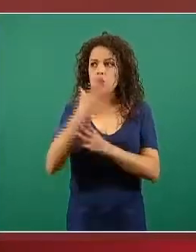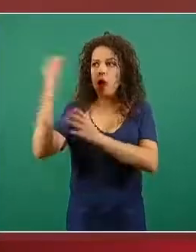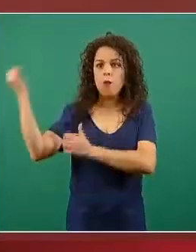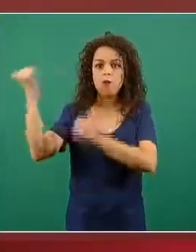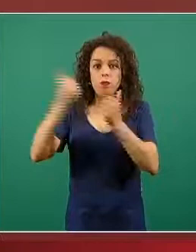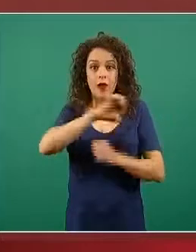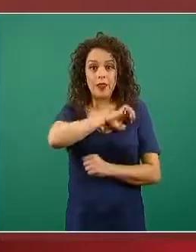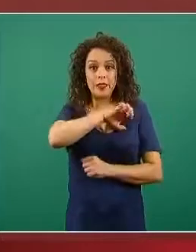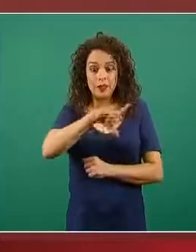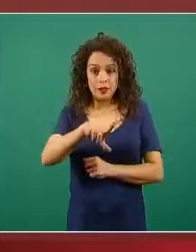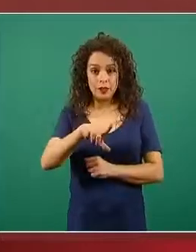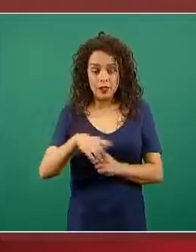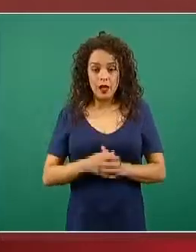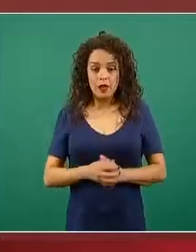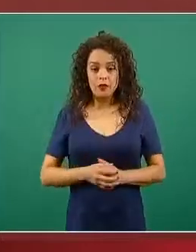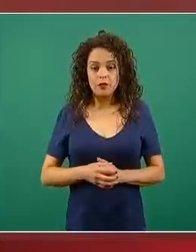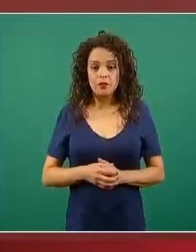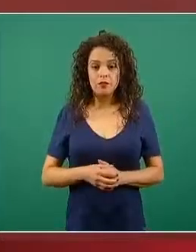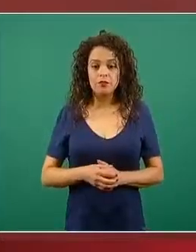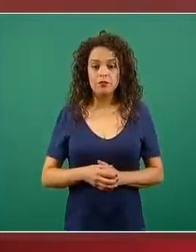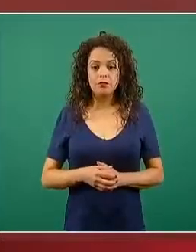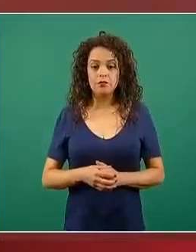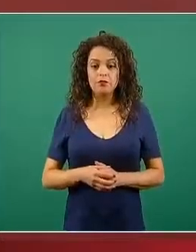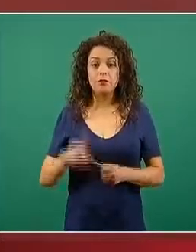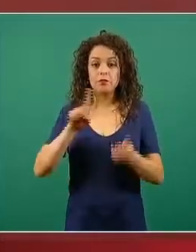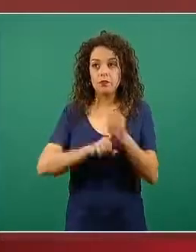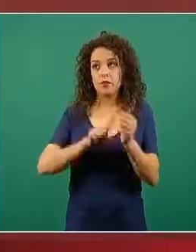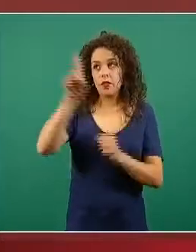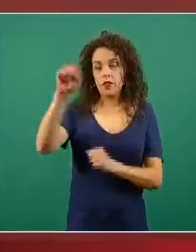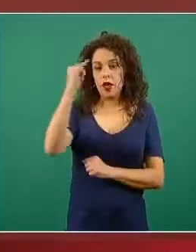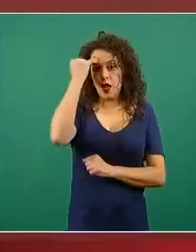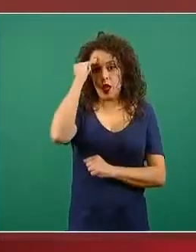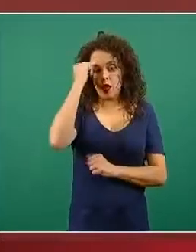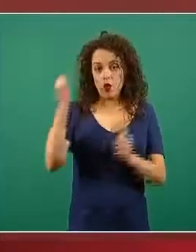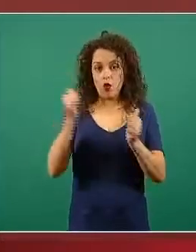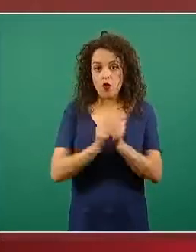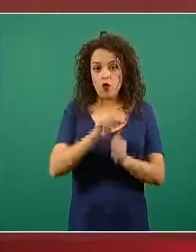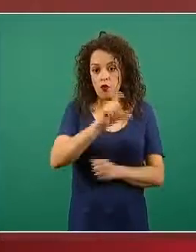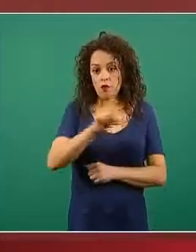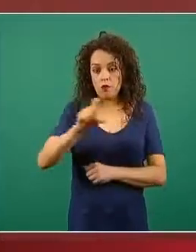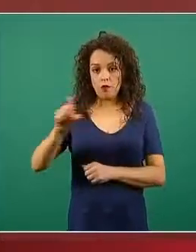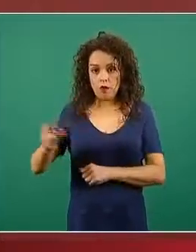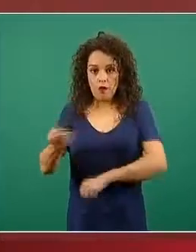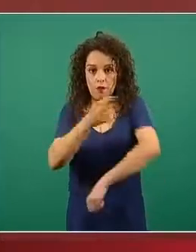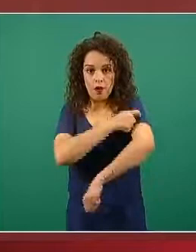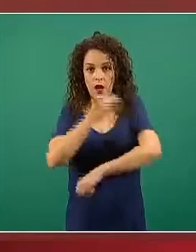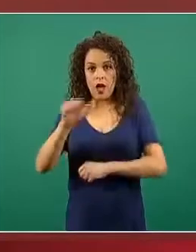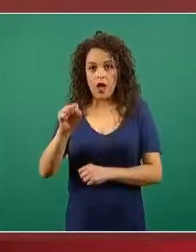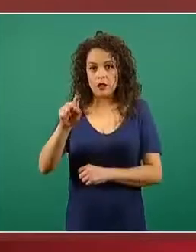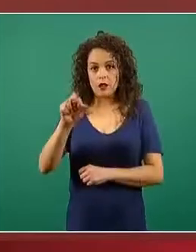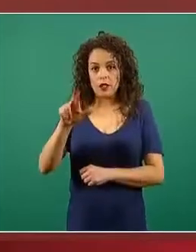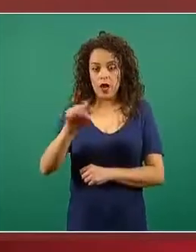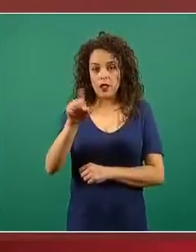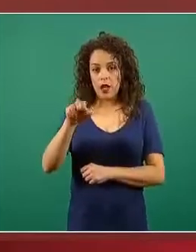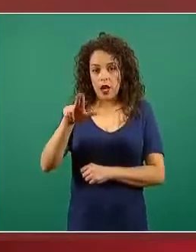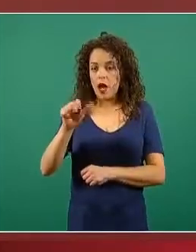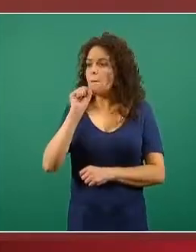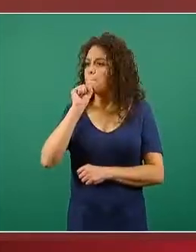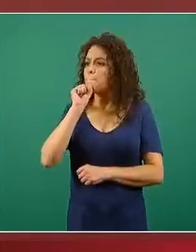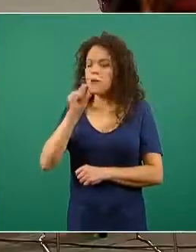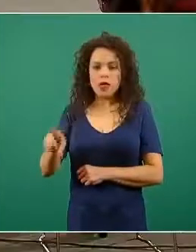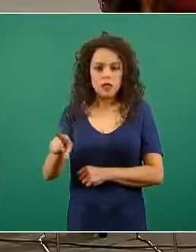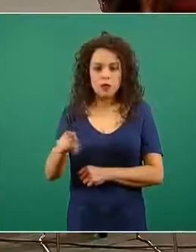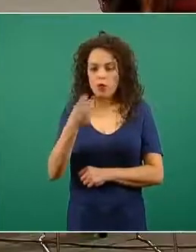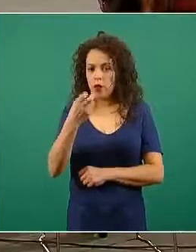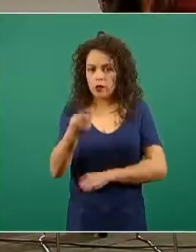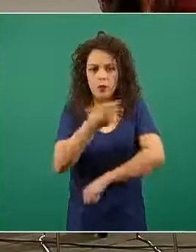que vendría de Serum Institute de la India con la vacuna de AstraZeneca. Se trata de la misma vacuna